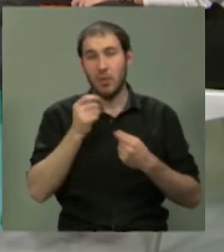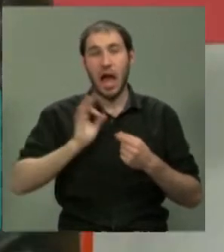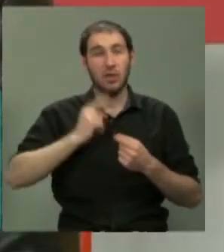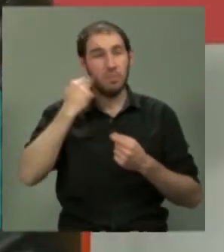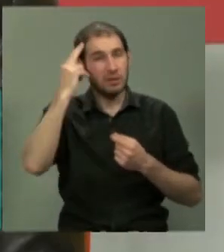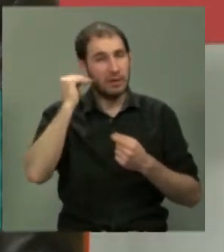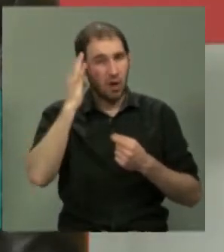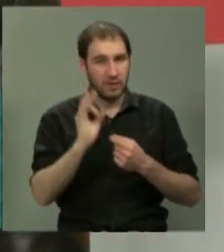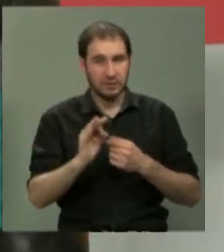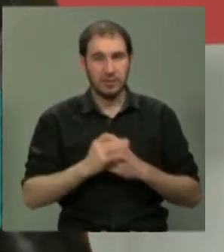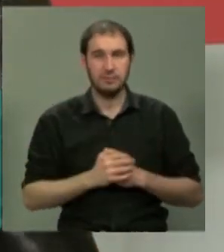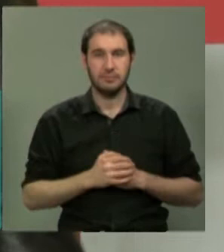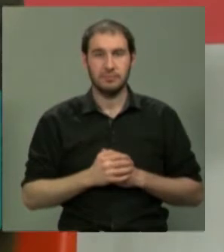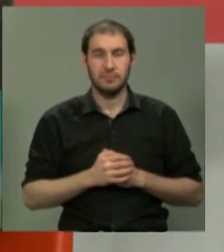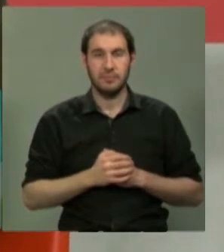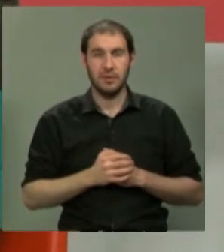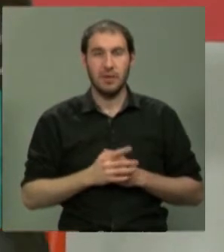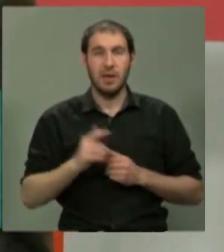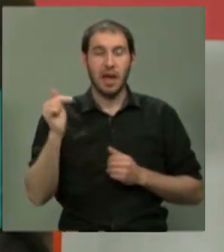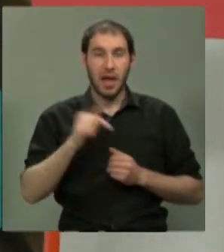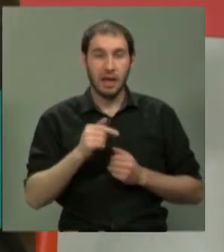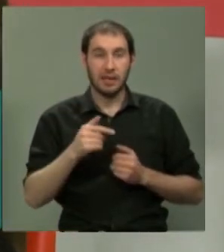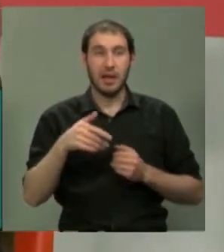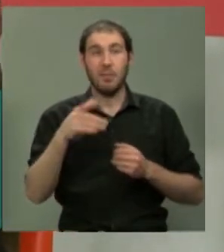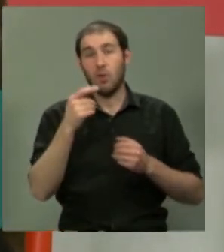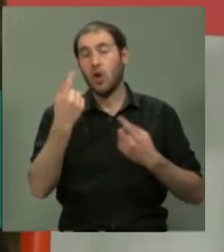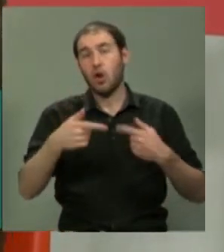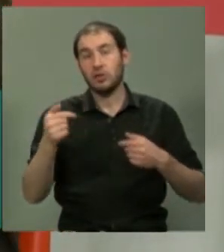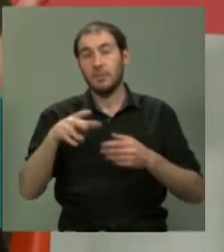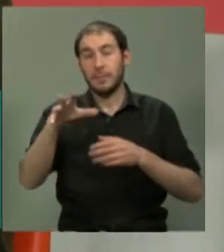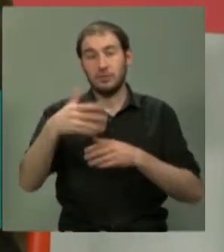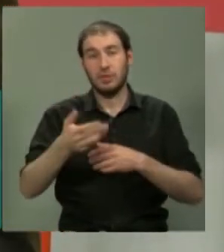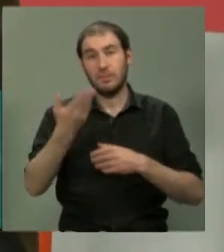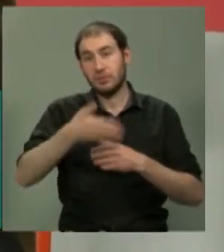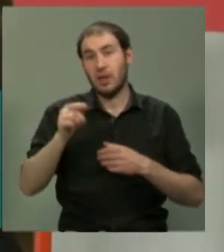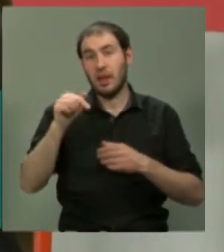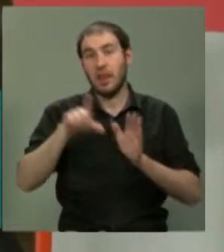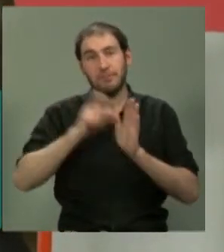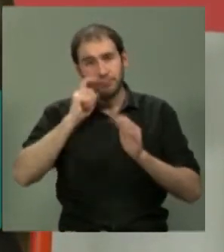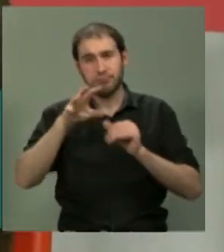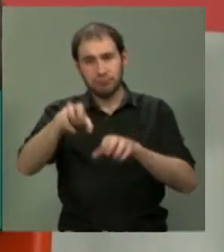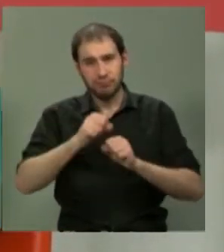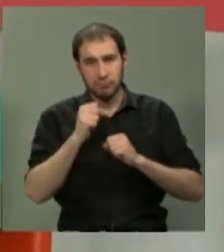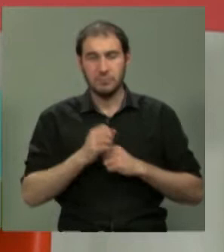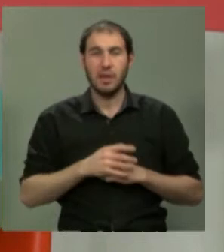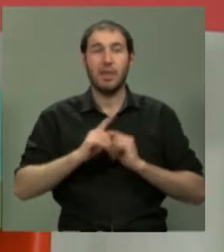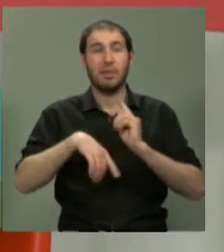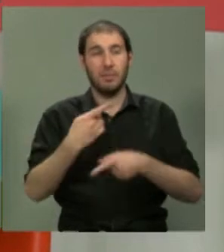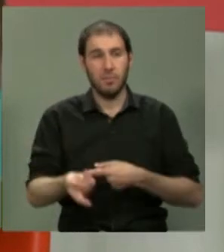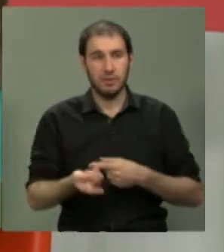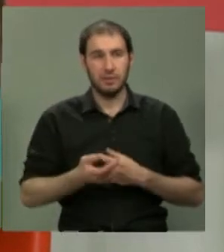años 90, de los cuales se sirven de mano de obra, esos grandes delincuentes son los que